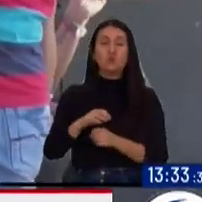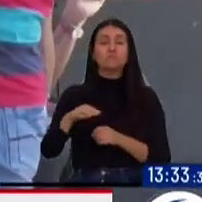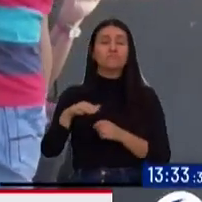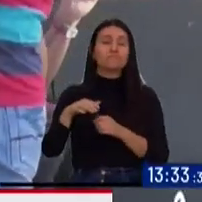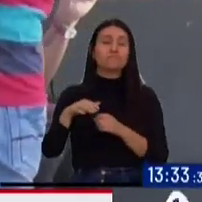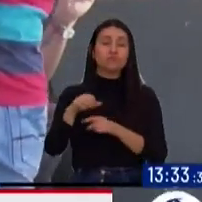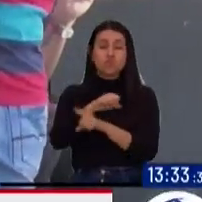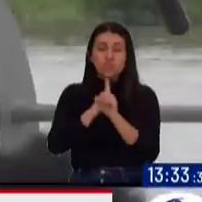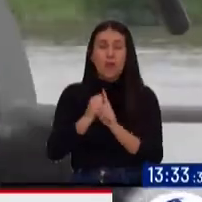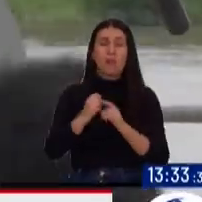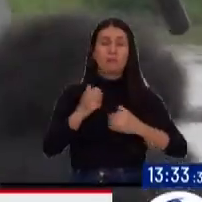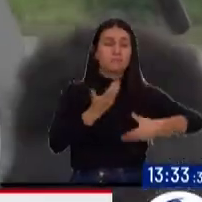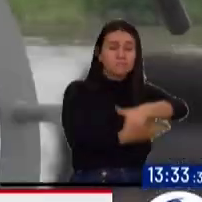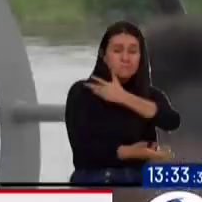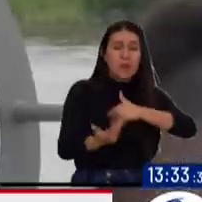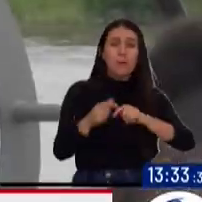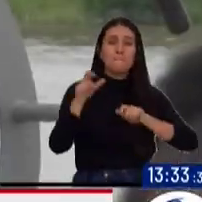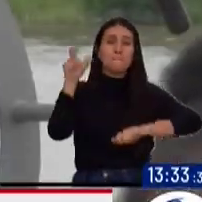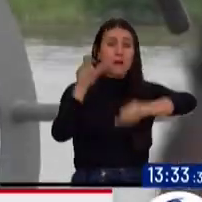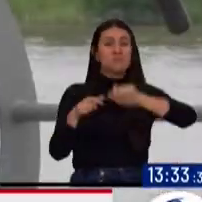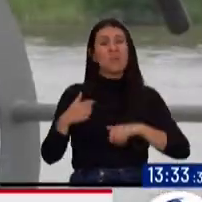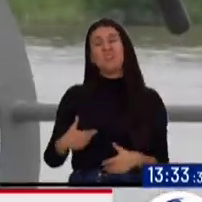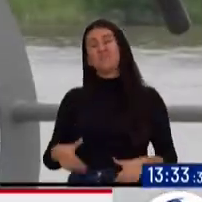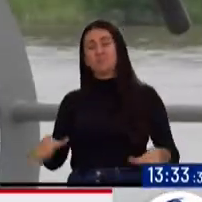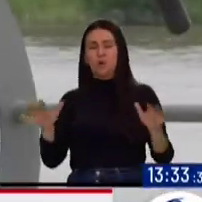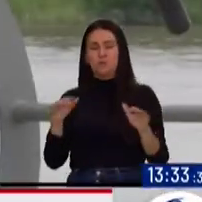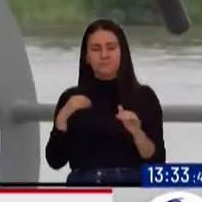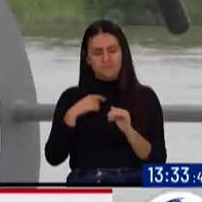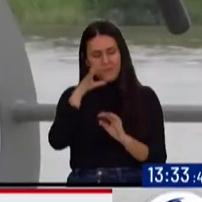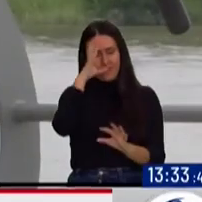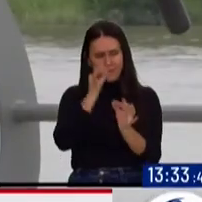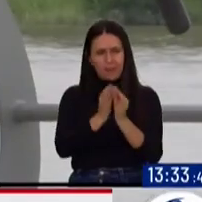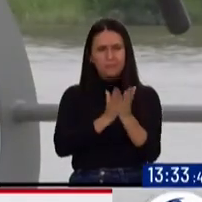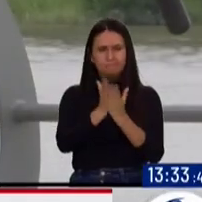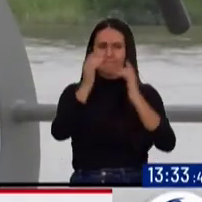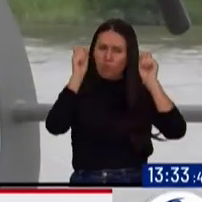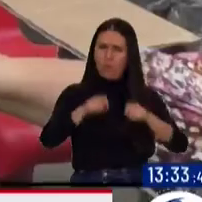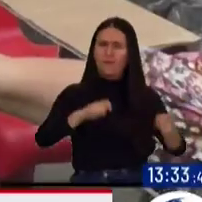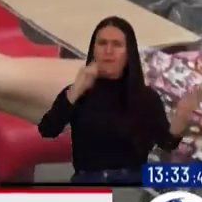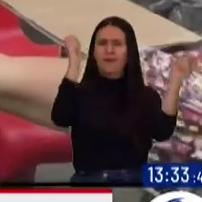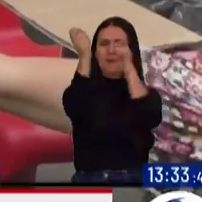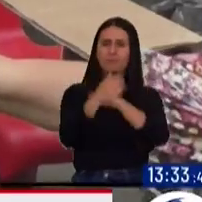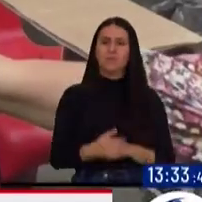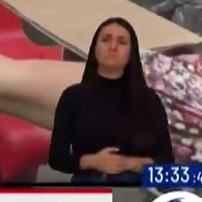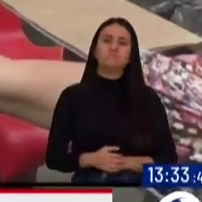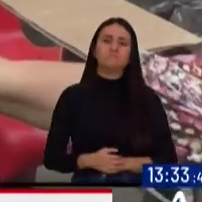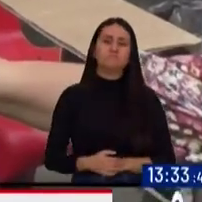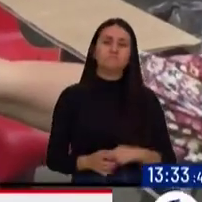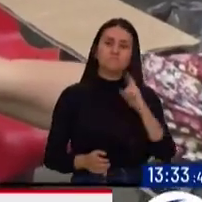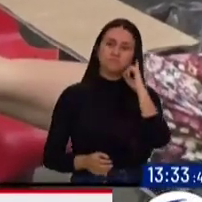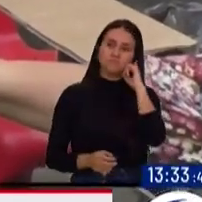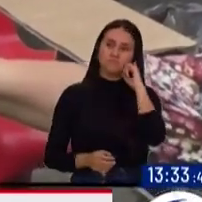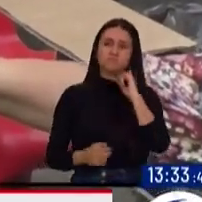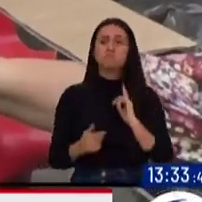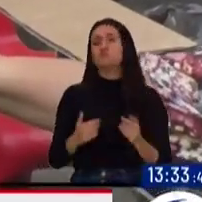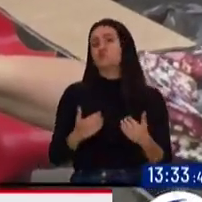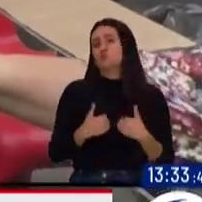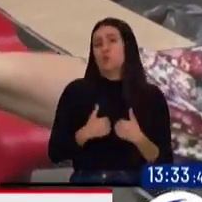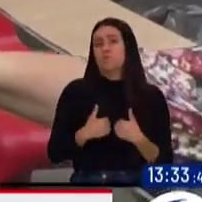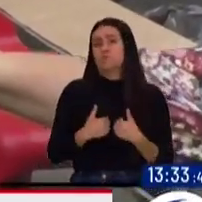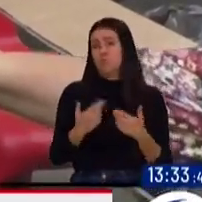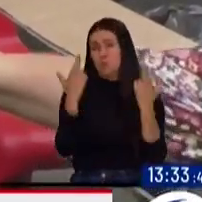del Chocó, su gente no pierde la esperanza de un nuevo amanecer. Yo tengo otra cara, que esto